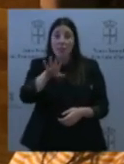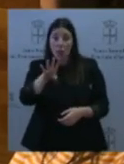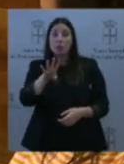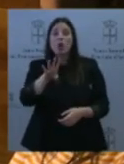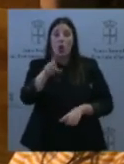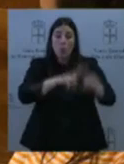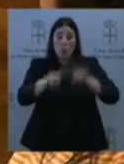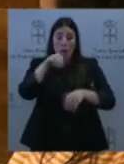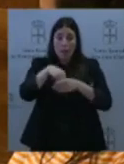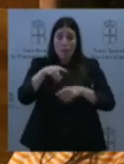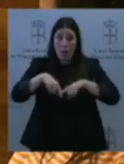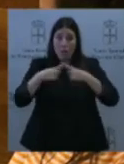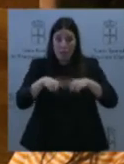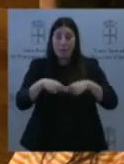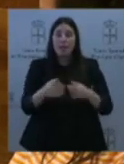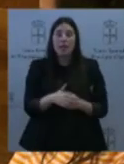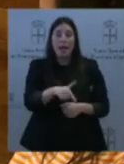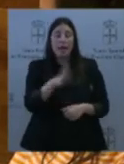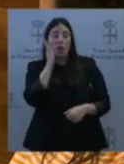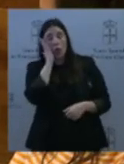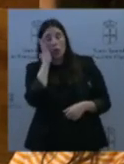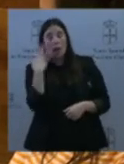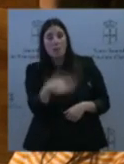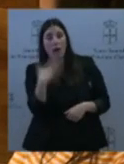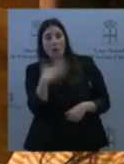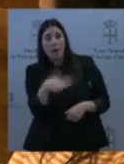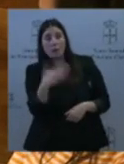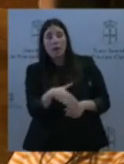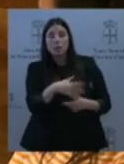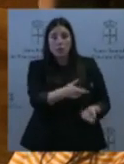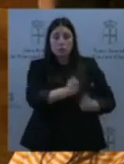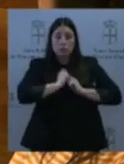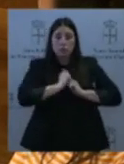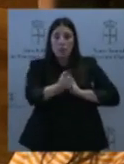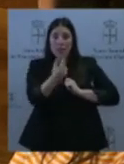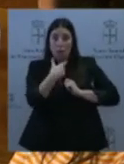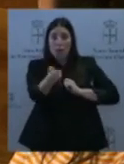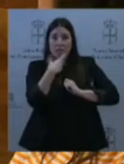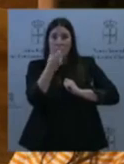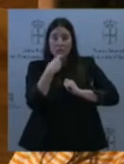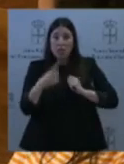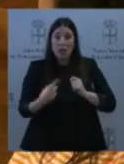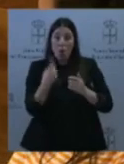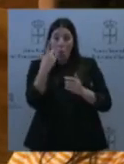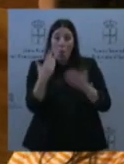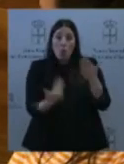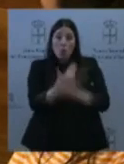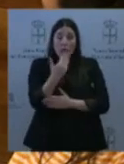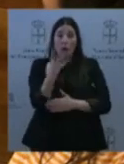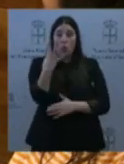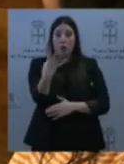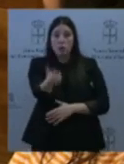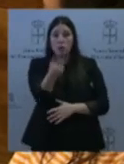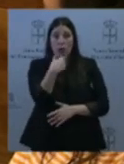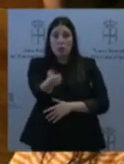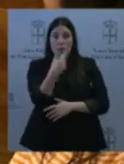mal y empezaron a recetarle hasta 4 pastillas al día, sin poder acceder a terapia durante muchos años, con terapias muy, muy pequeñas